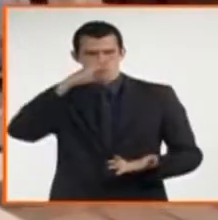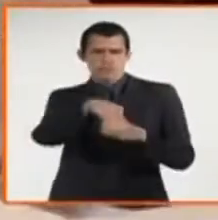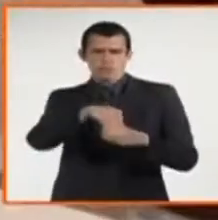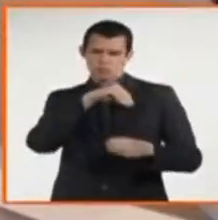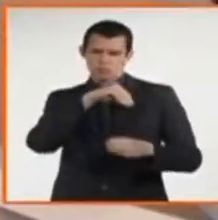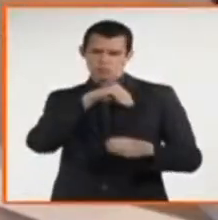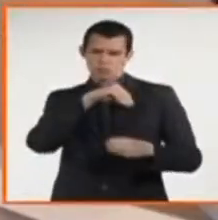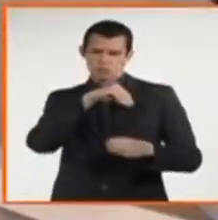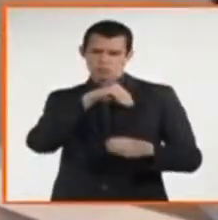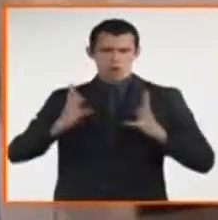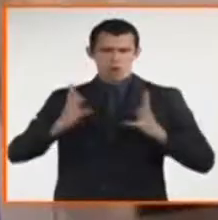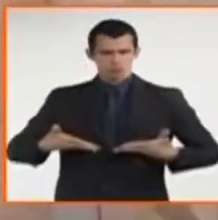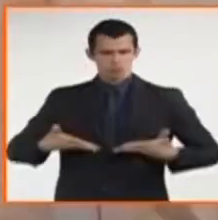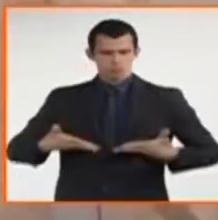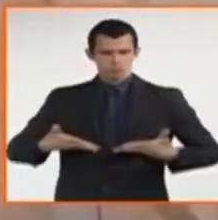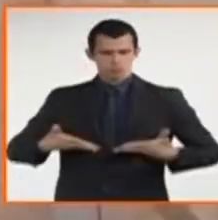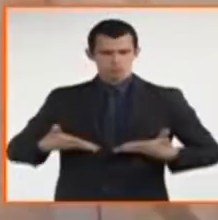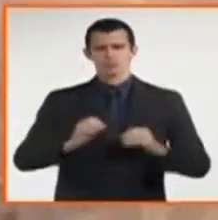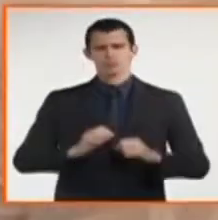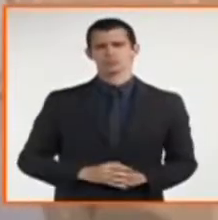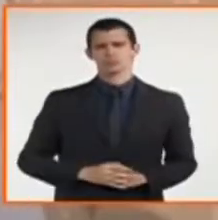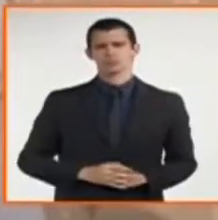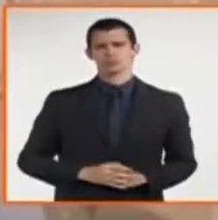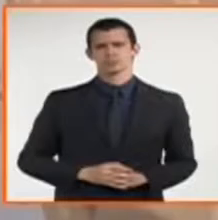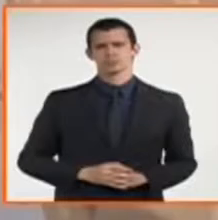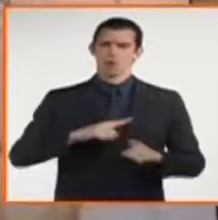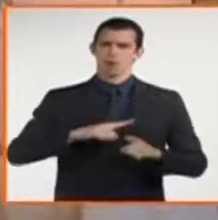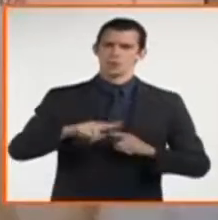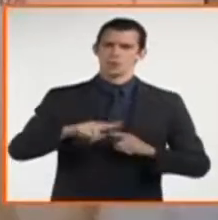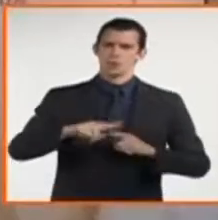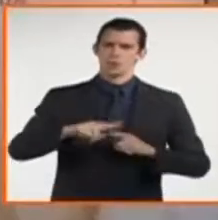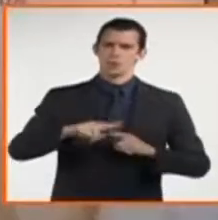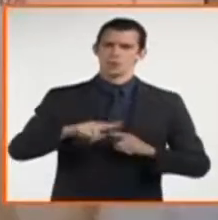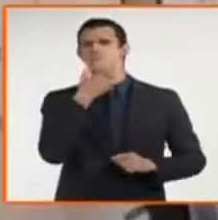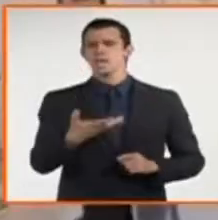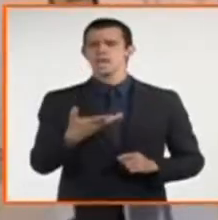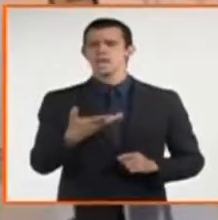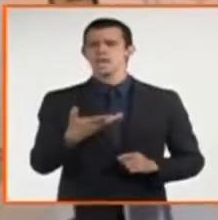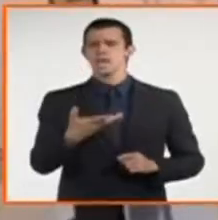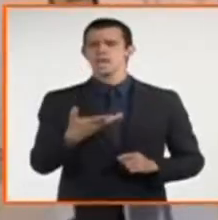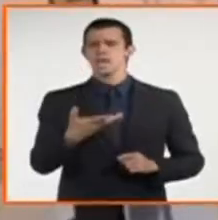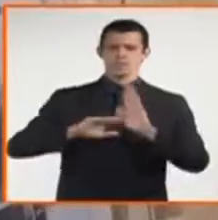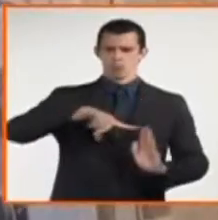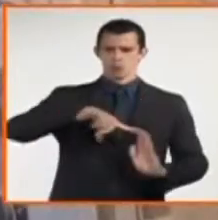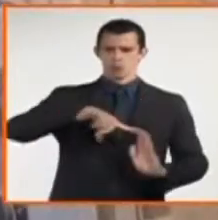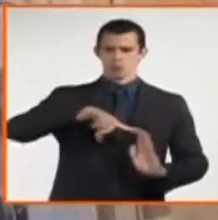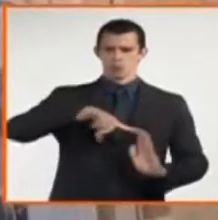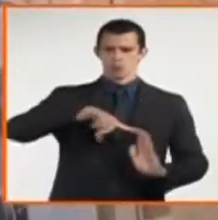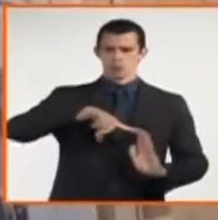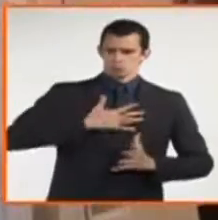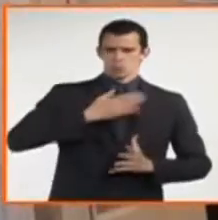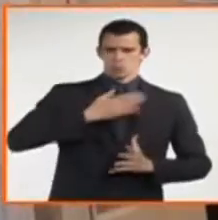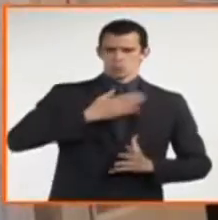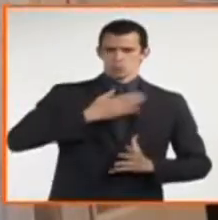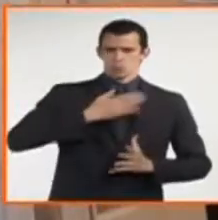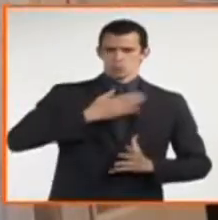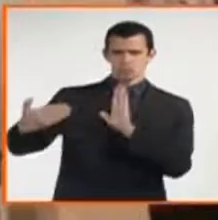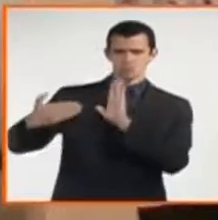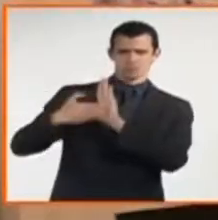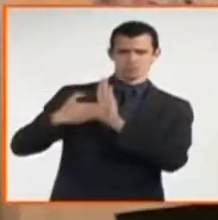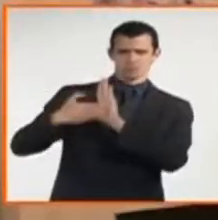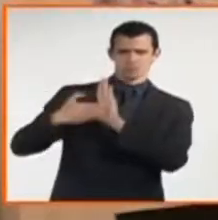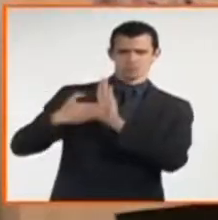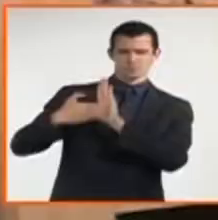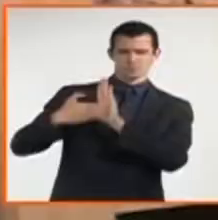anticolonialista de Fidel en cómo él se convirtió en un ejemplo en la lucha contra la discriminación